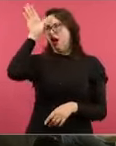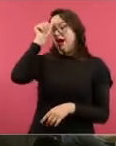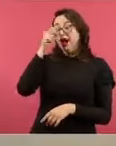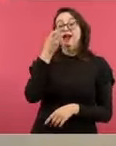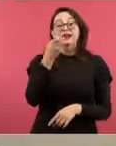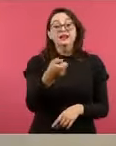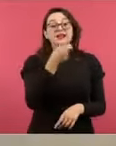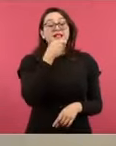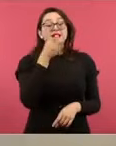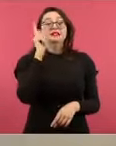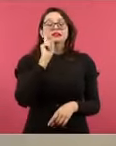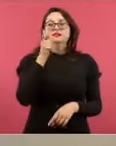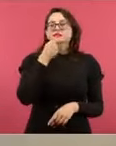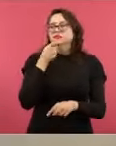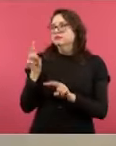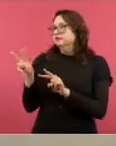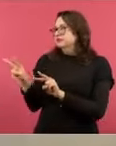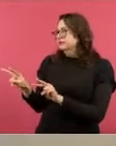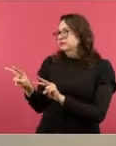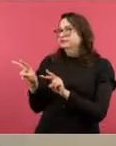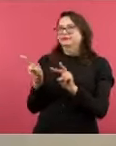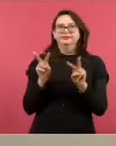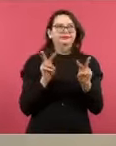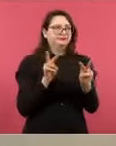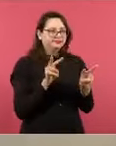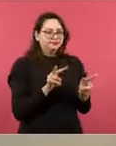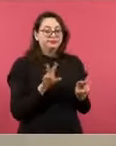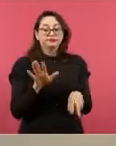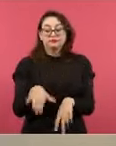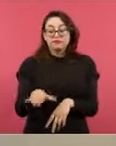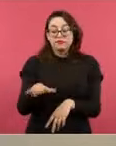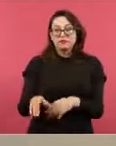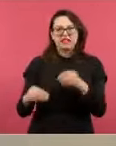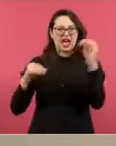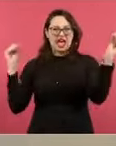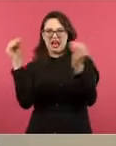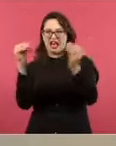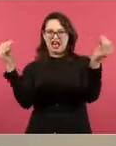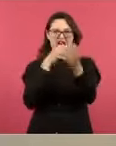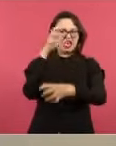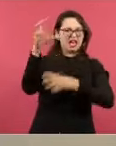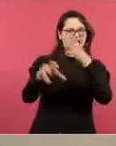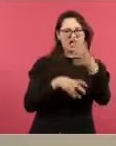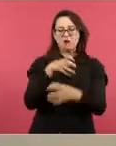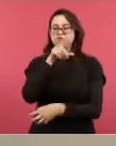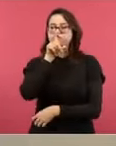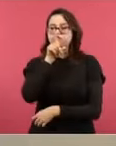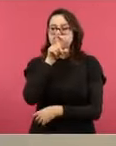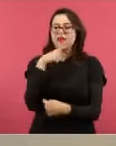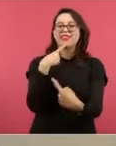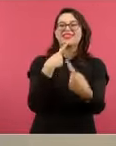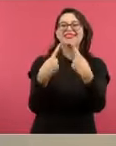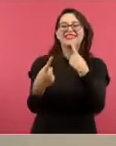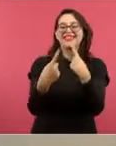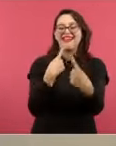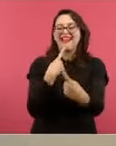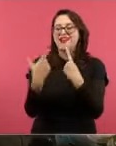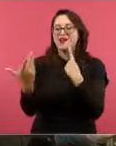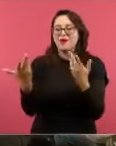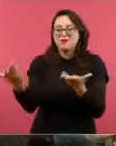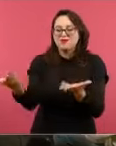a los niños, a partir de una asamblea, se les puede enseñar a solucionar conflictos a partir del diálogo. Se